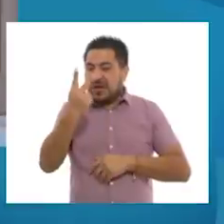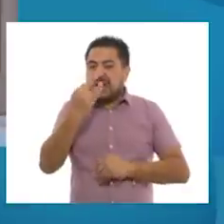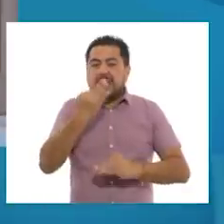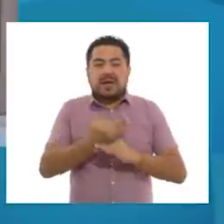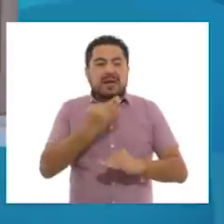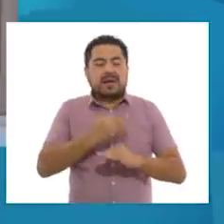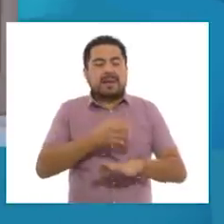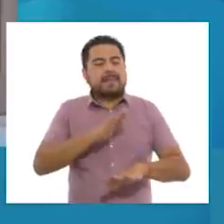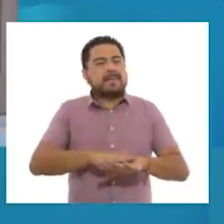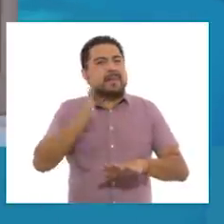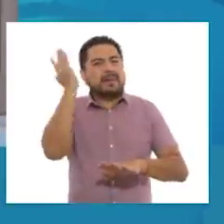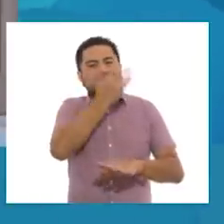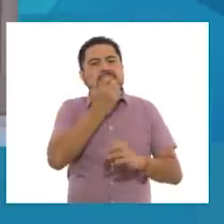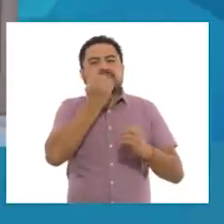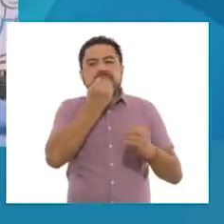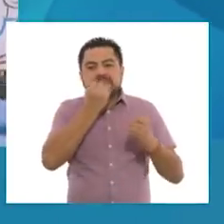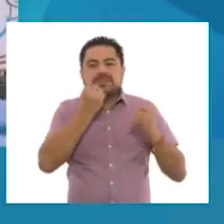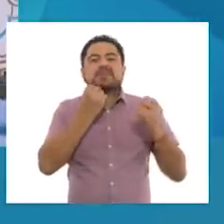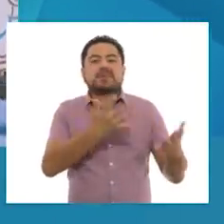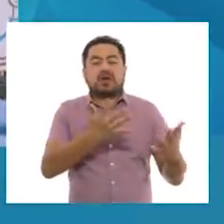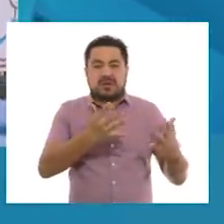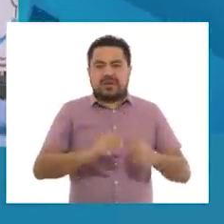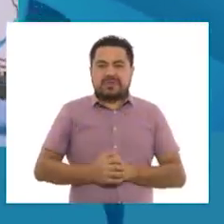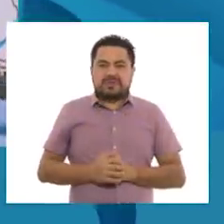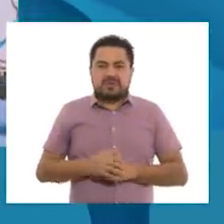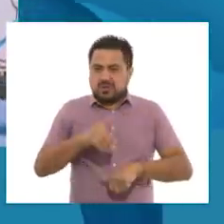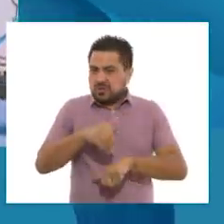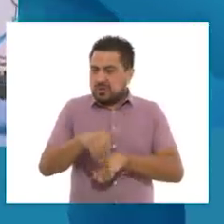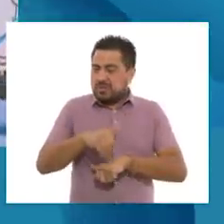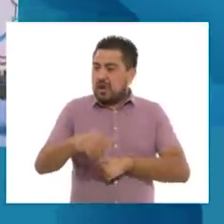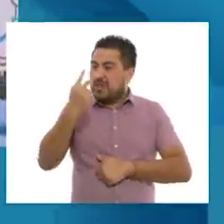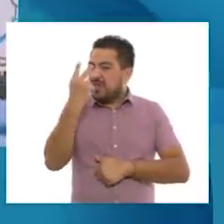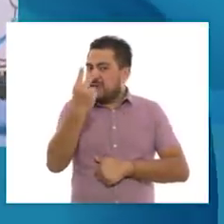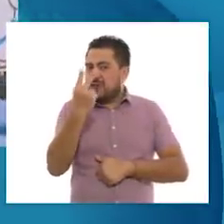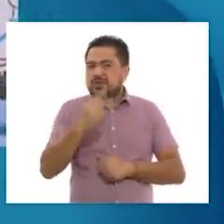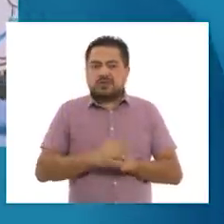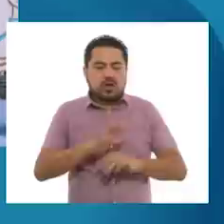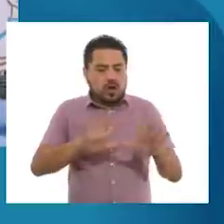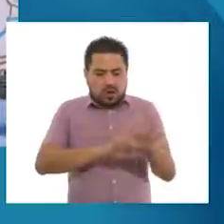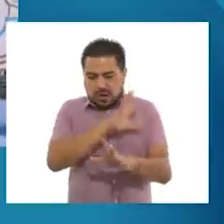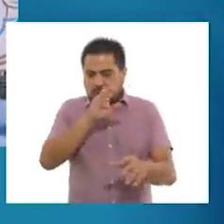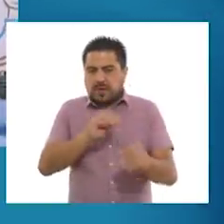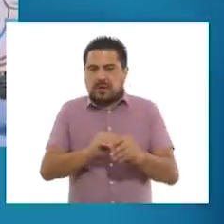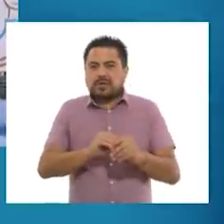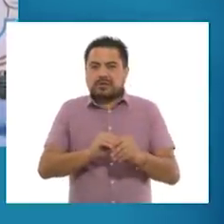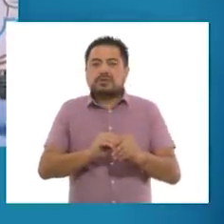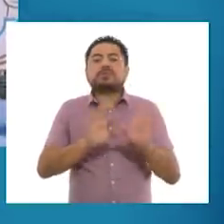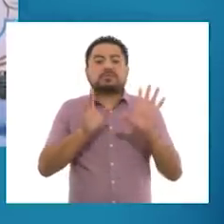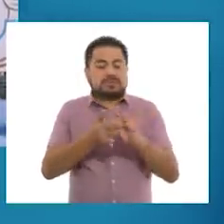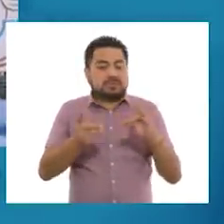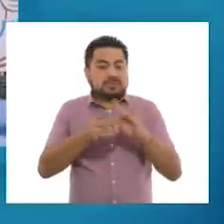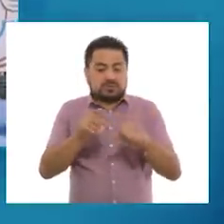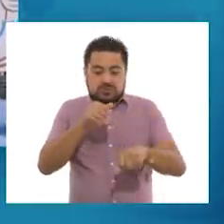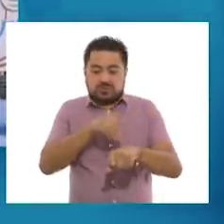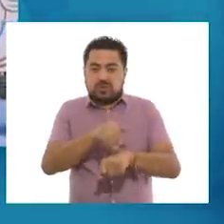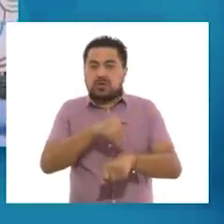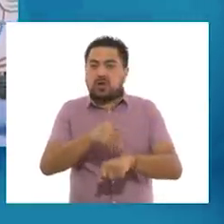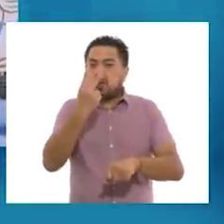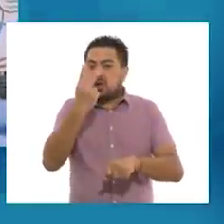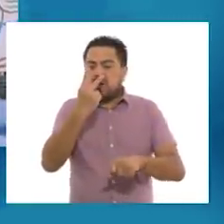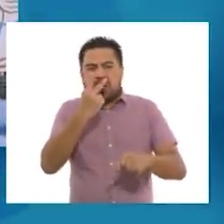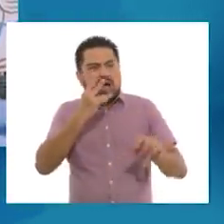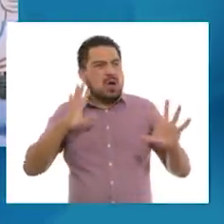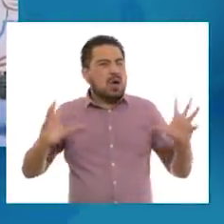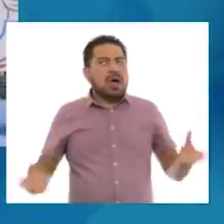quedó bien bonita! Misión número 2 completa. Repito, la misión fue todo